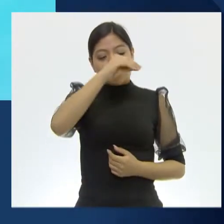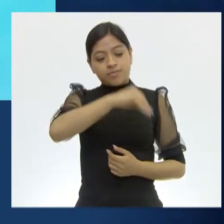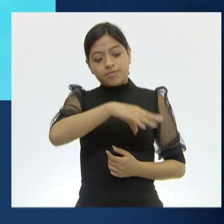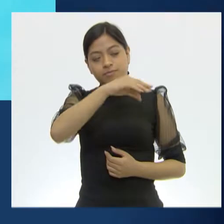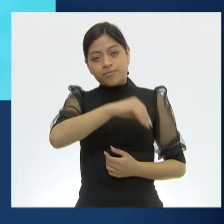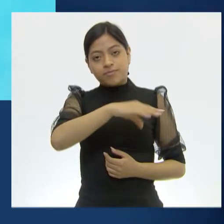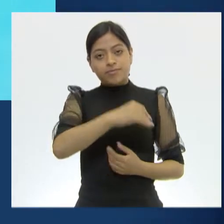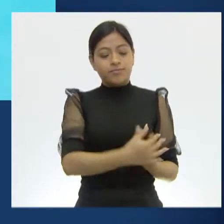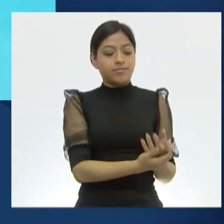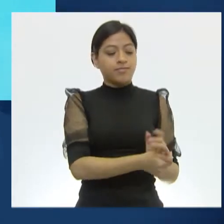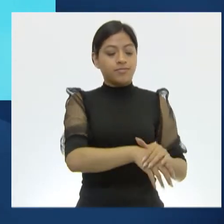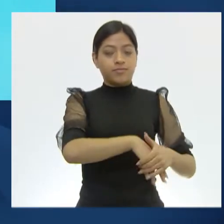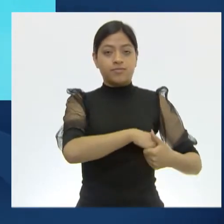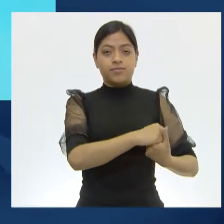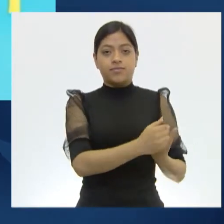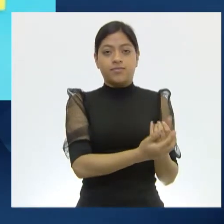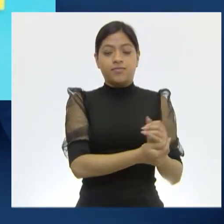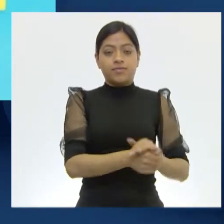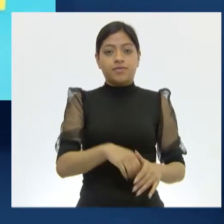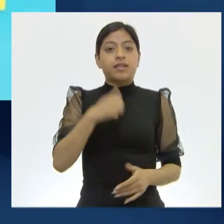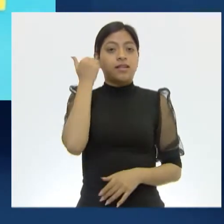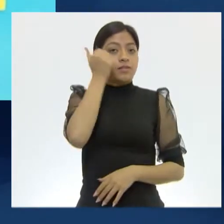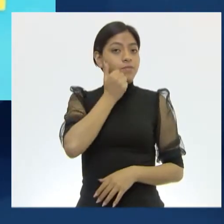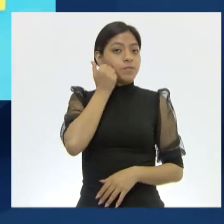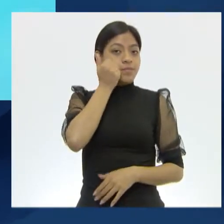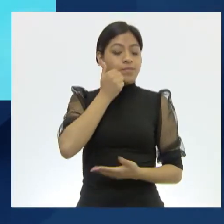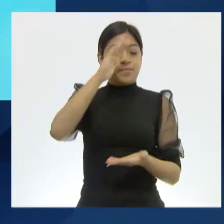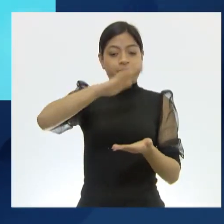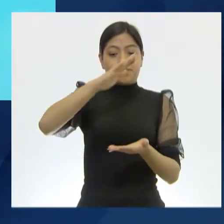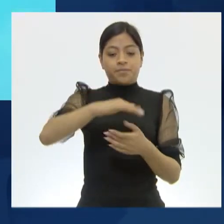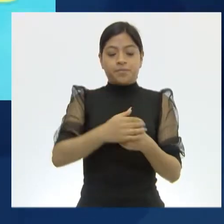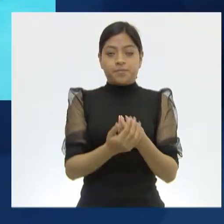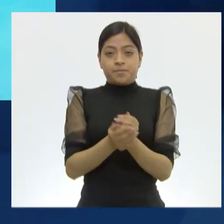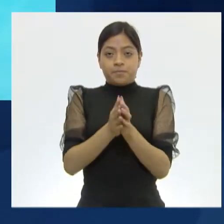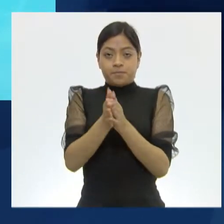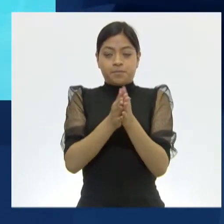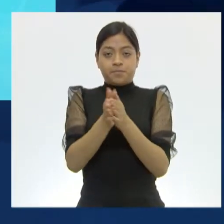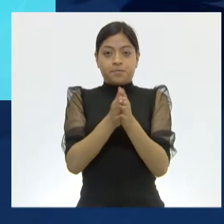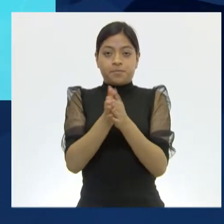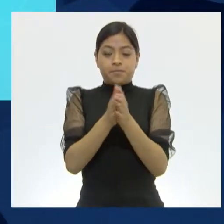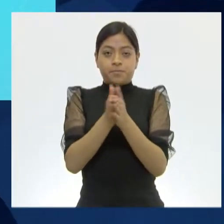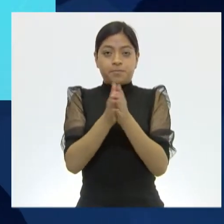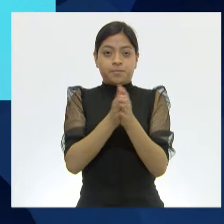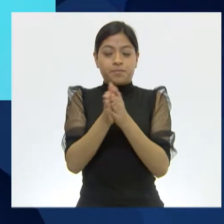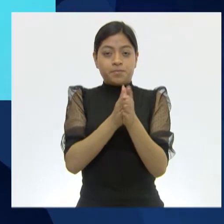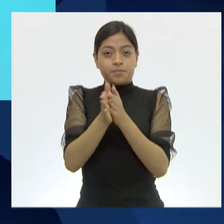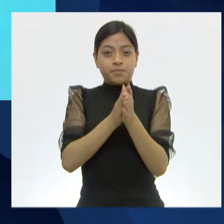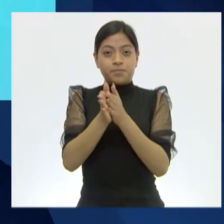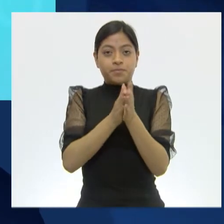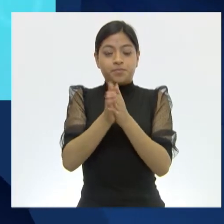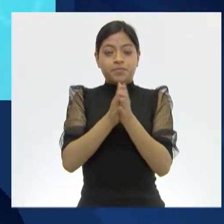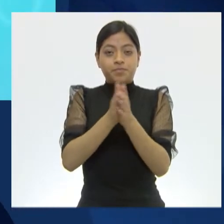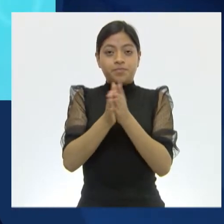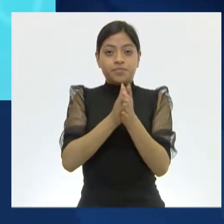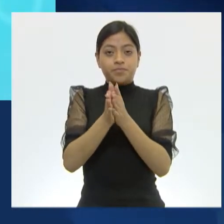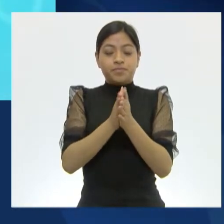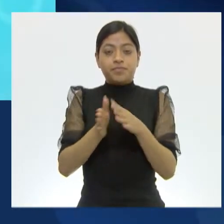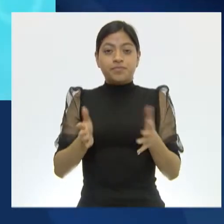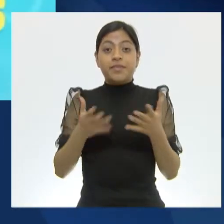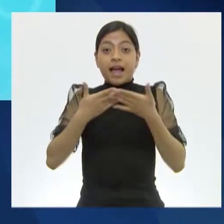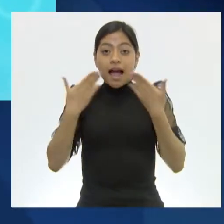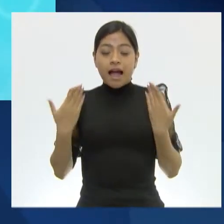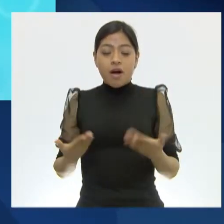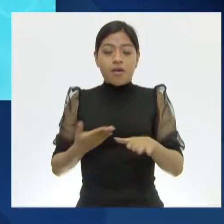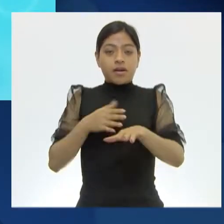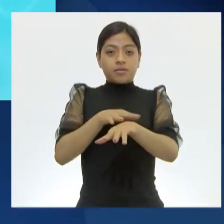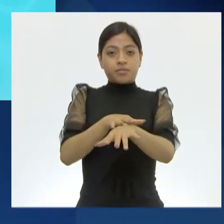manos. Usa suficiente jabón. Frota tus palmas una con la otra. Ahora, frota la palma